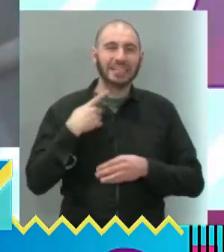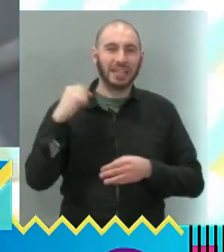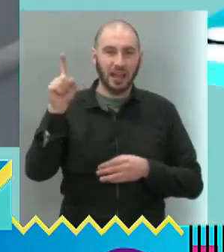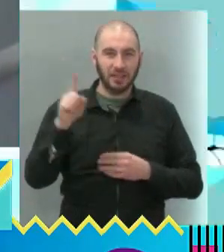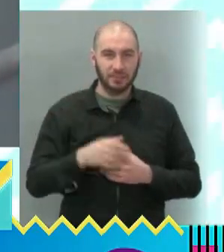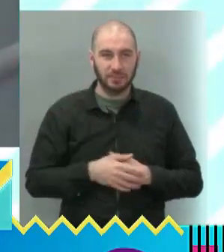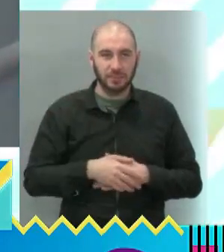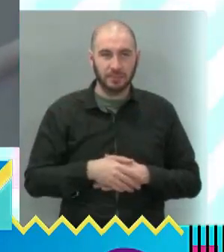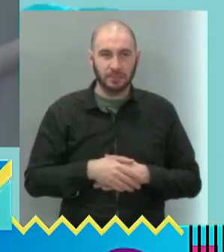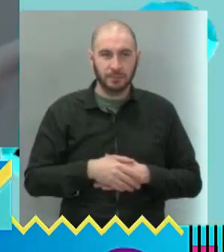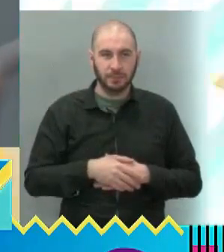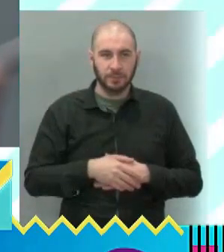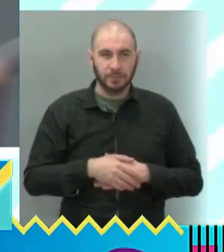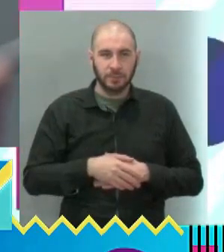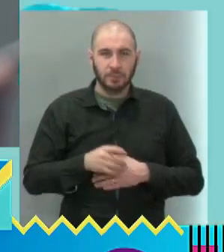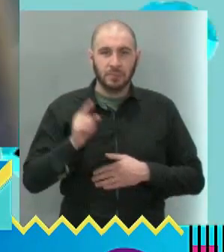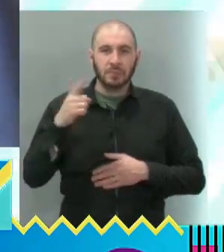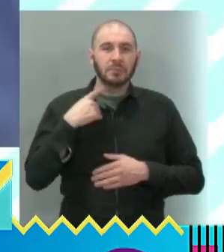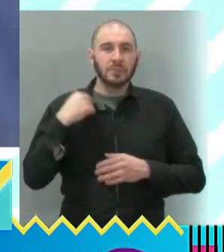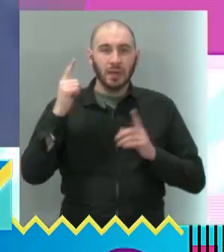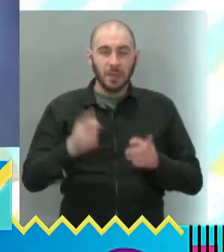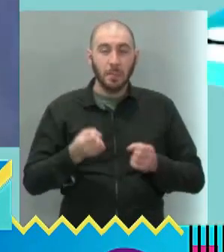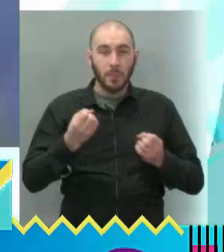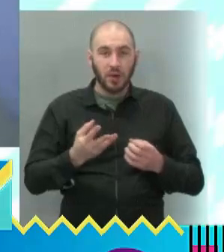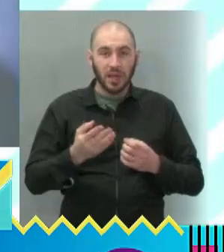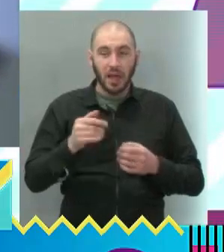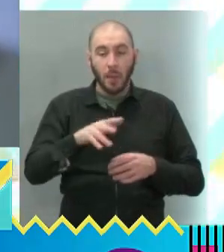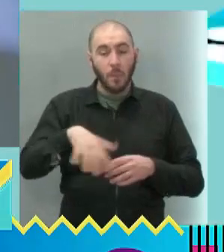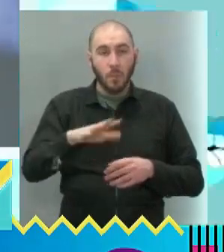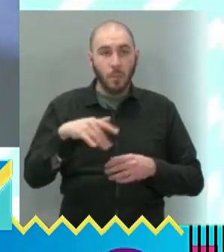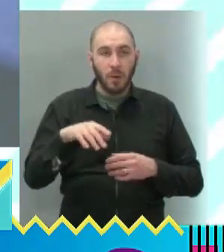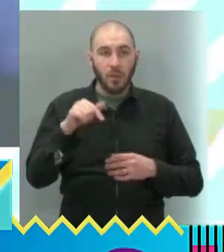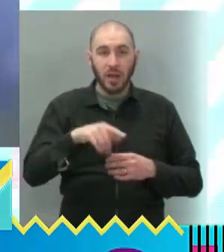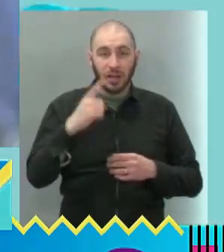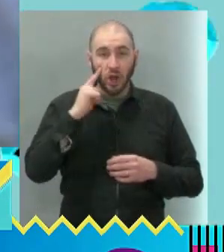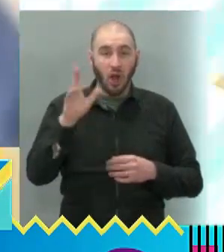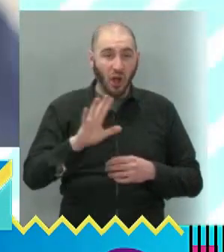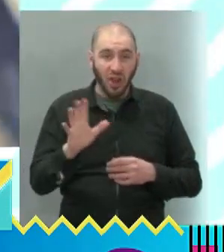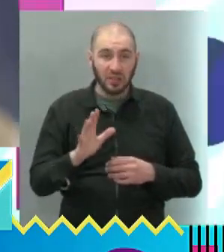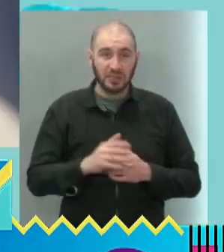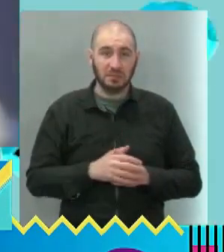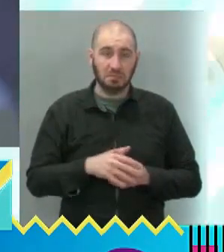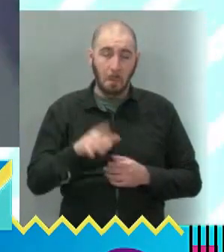denominaba, seguramente deseado también porque tampoco el pueblo había alcanzado a conocerlo demasiado, ¿no? Y entonces